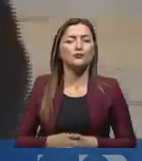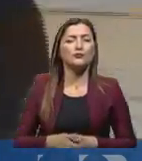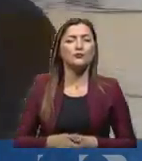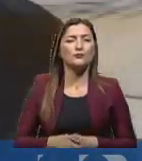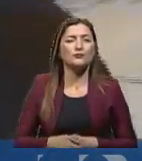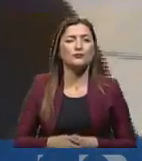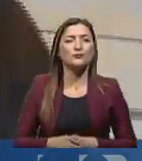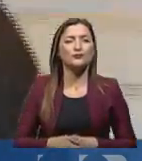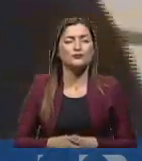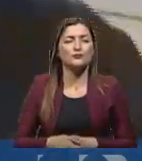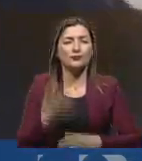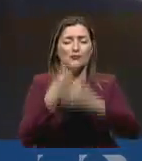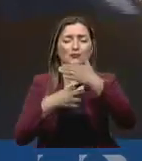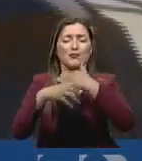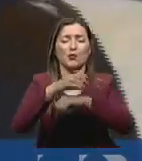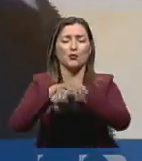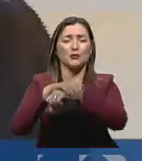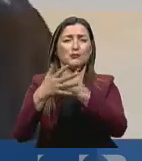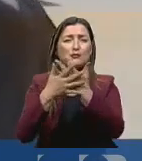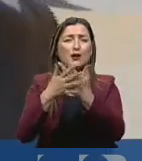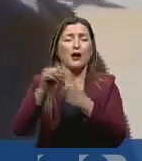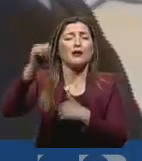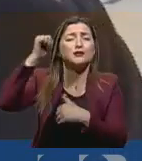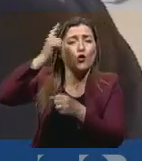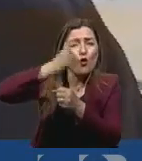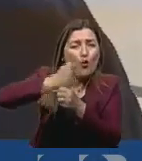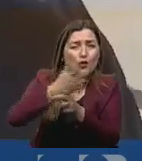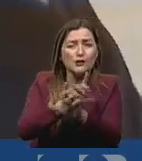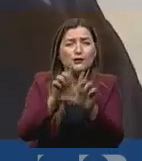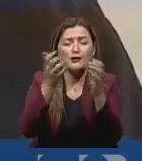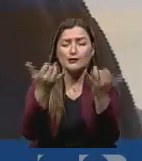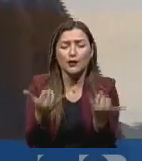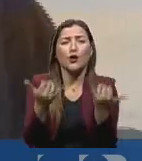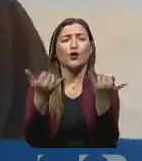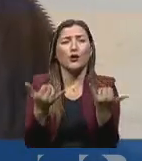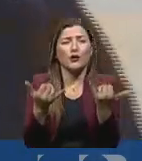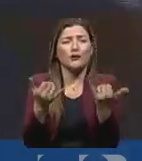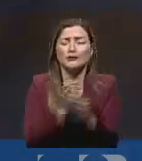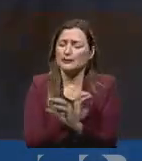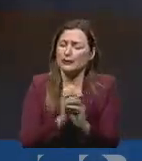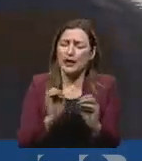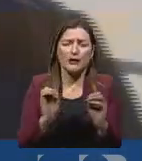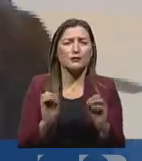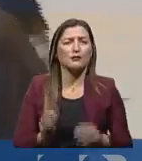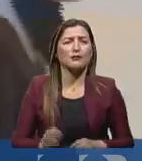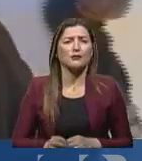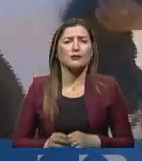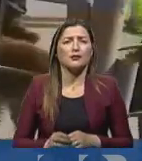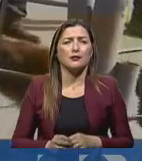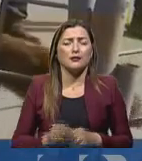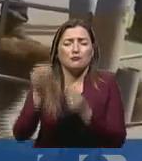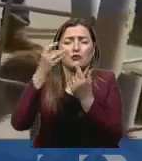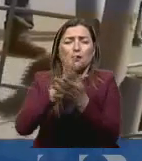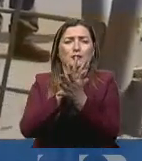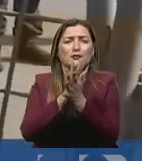dijo que está detenido pero ya ayer dieron la boleta Y hasta ahora Saludos no sabemos nada para decir la